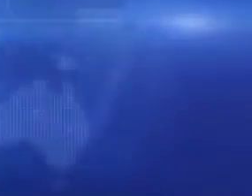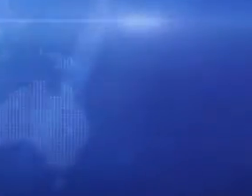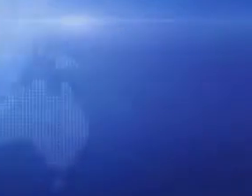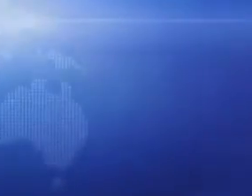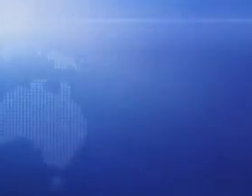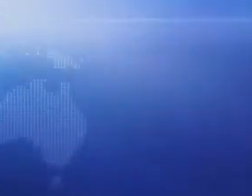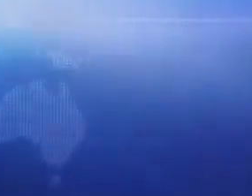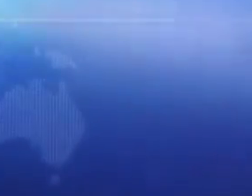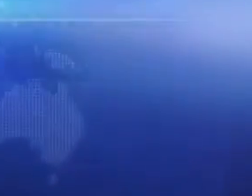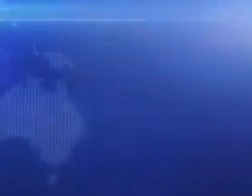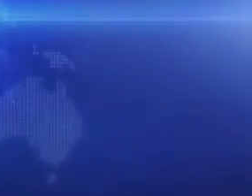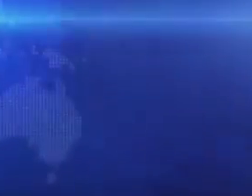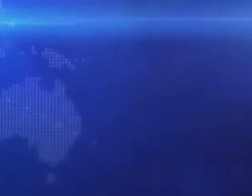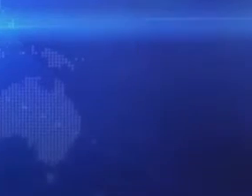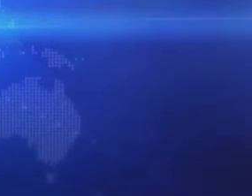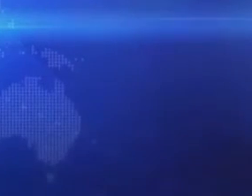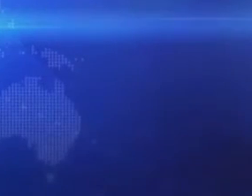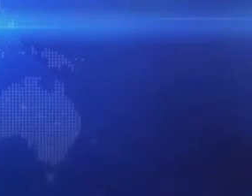usted quiere ver.